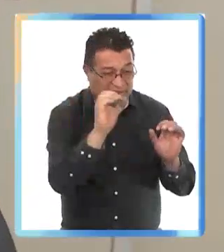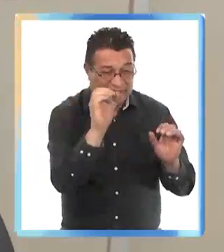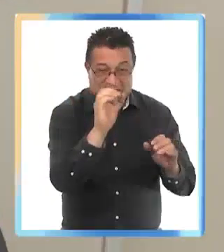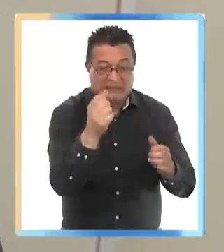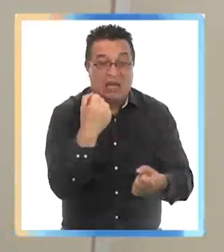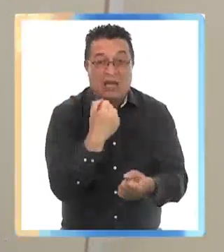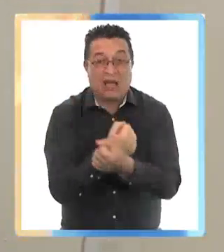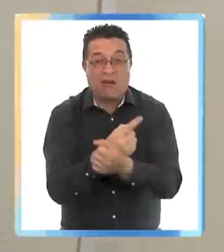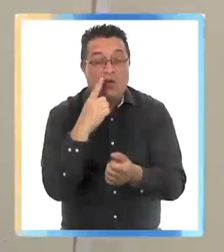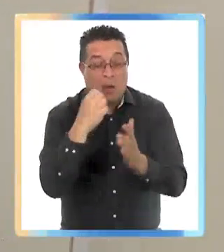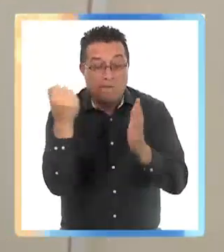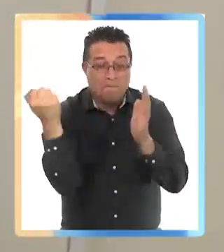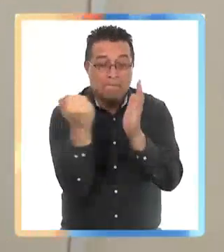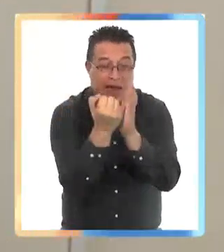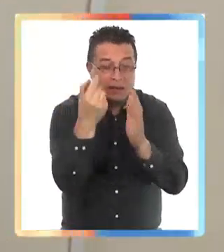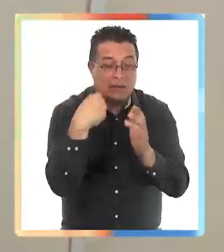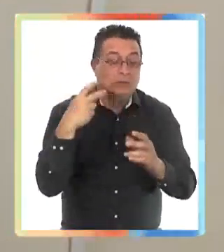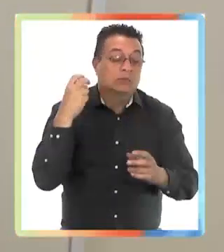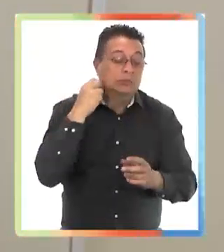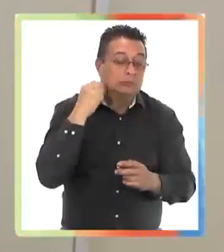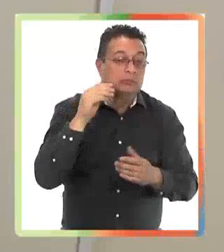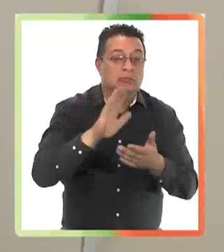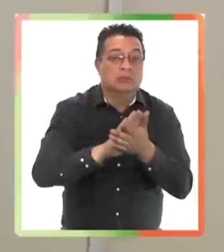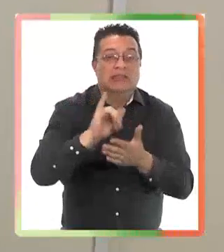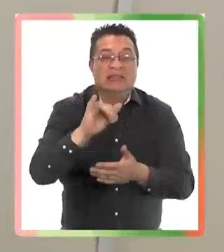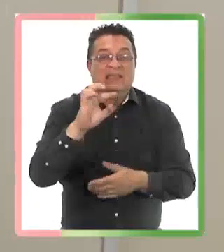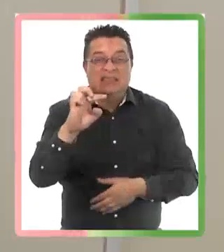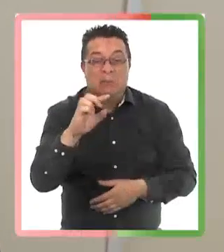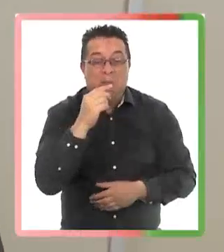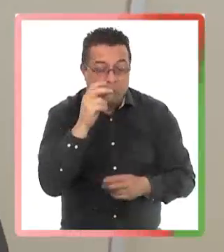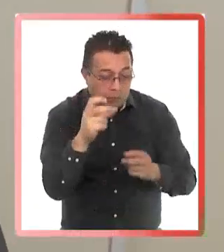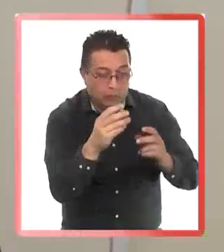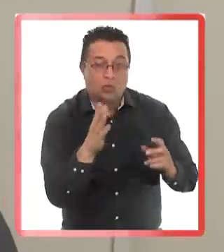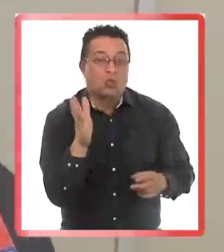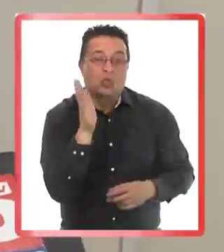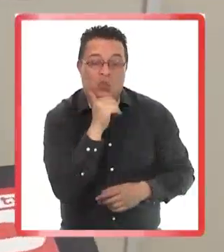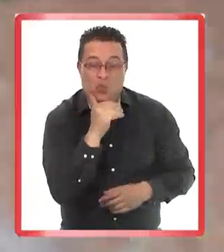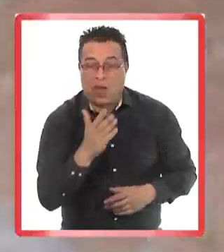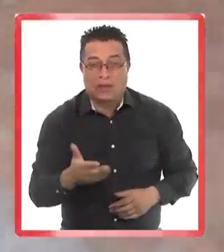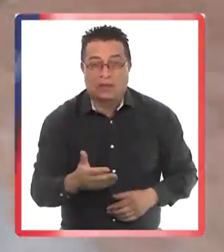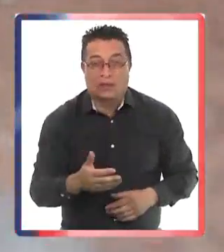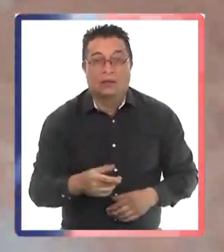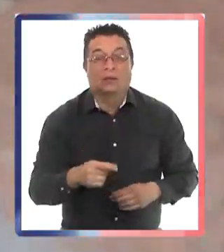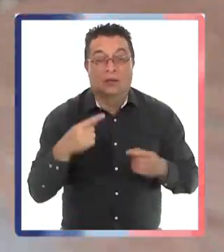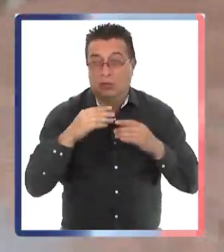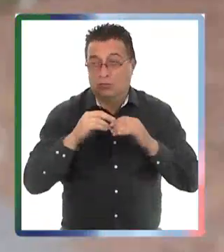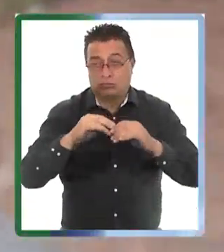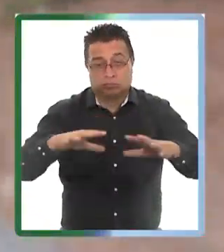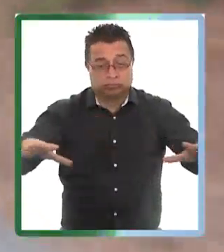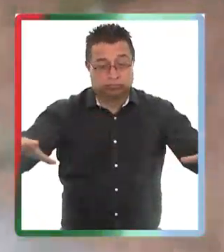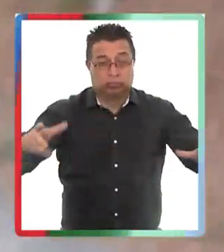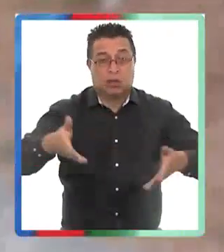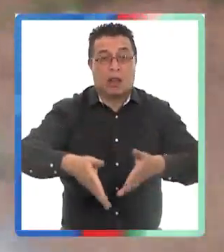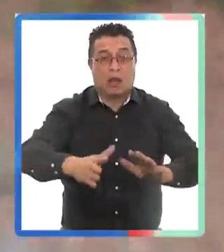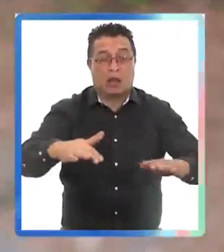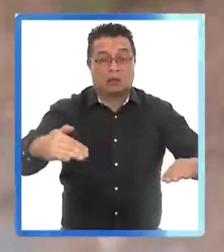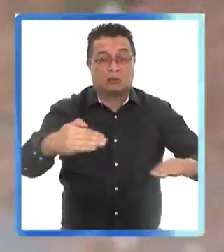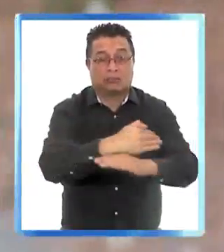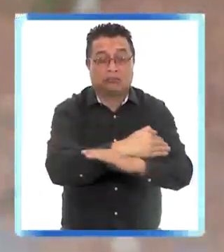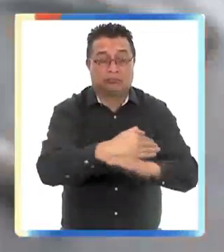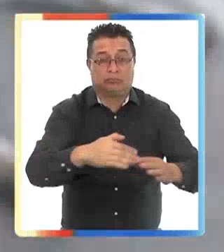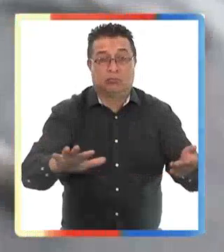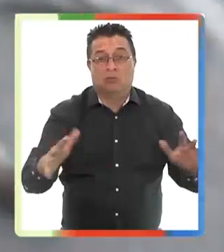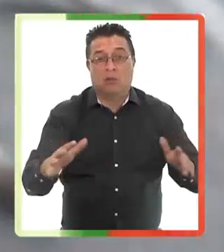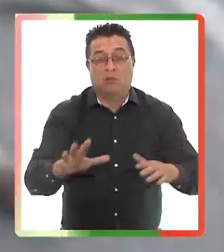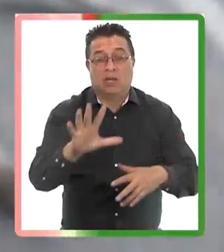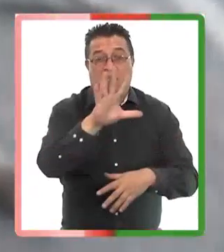que ninguno de estos caballos contaba con este dispositivo, que es este chip subcutáneo. Estaban diseminados en la vía